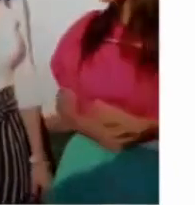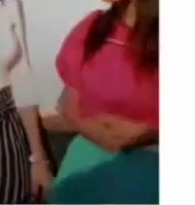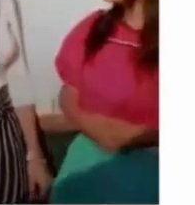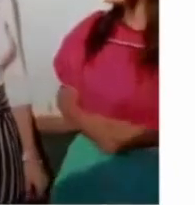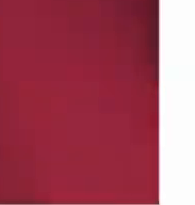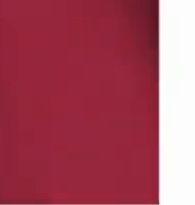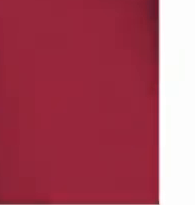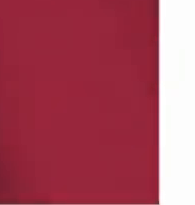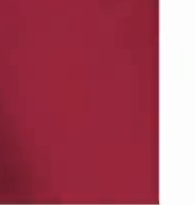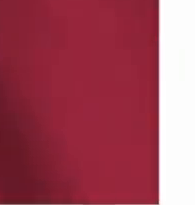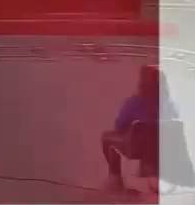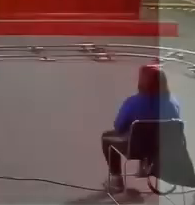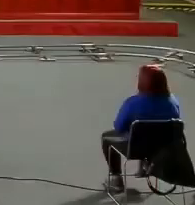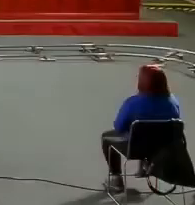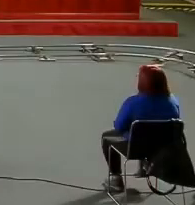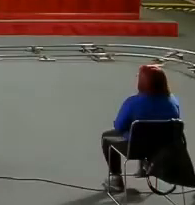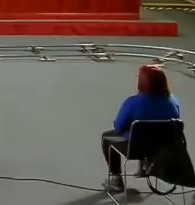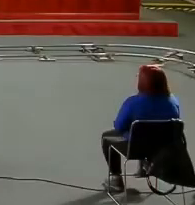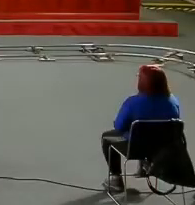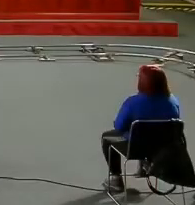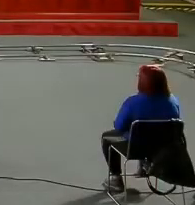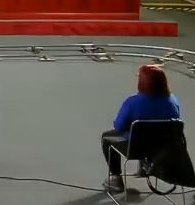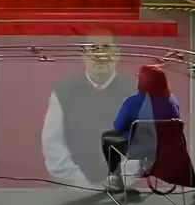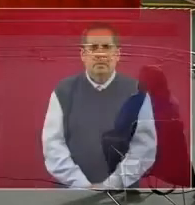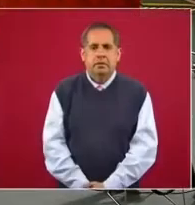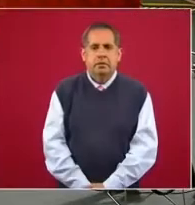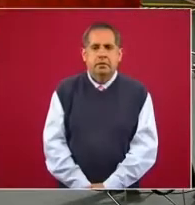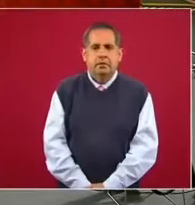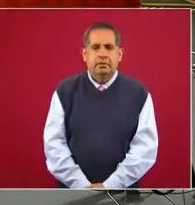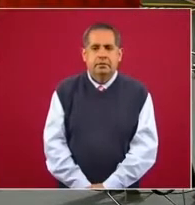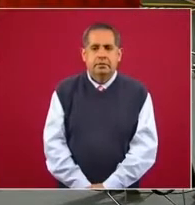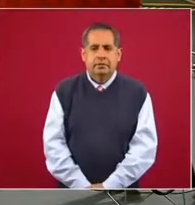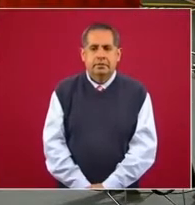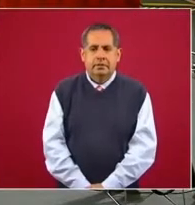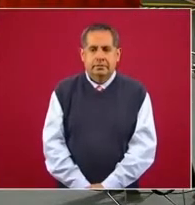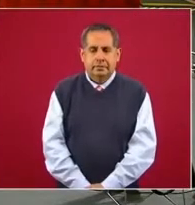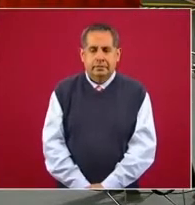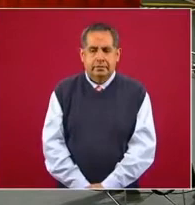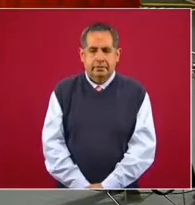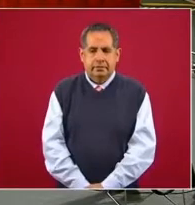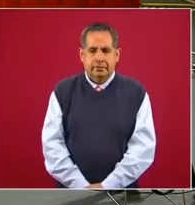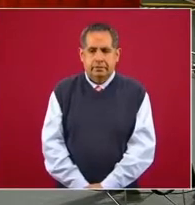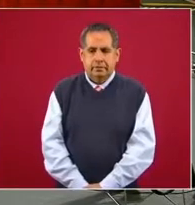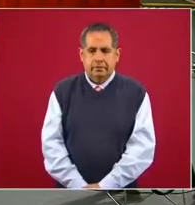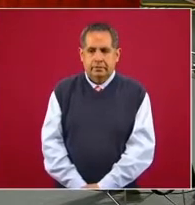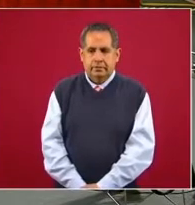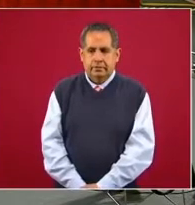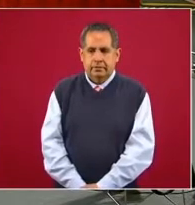Haz contacto. Gobierno de México.